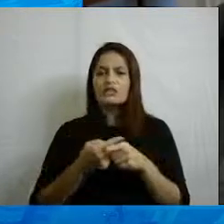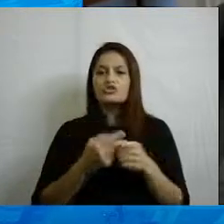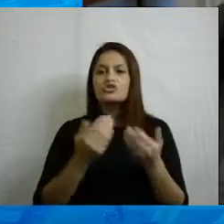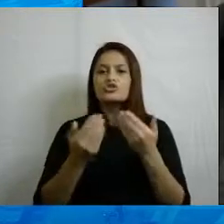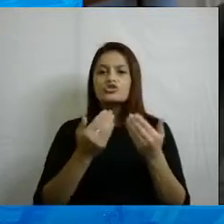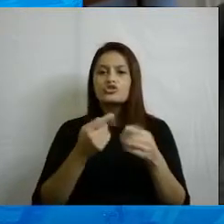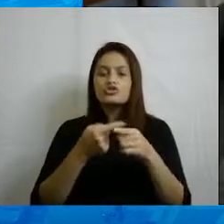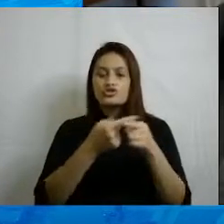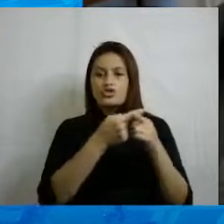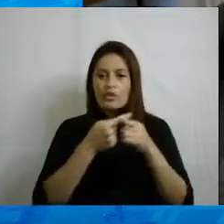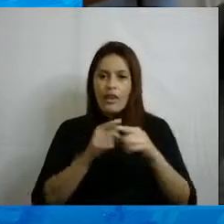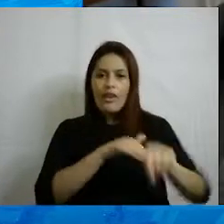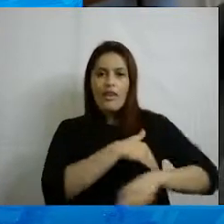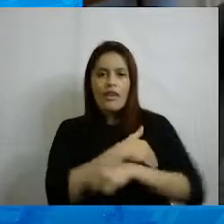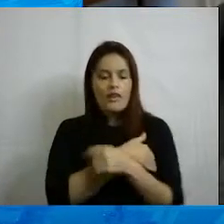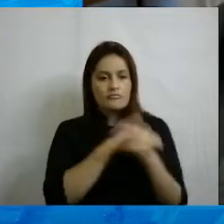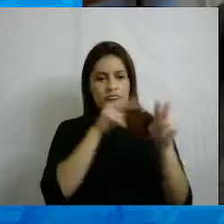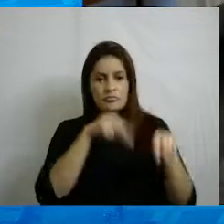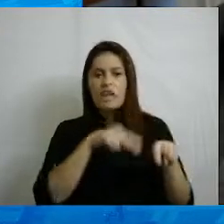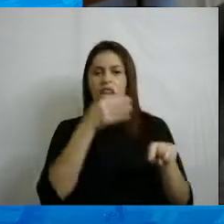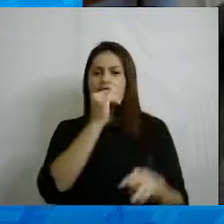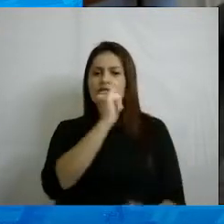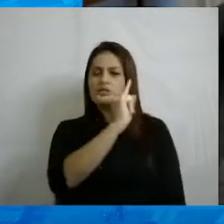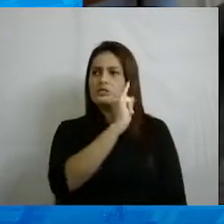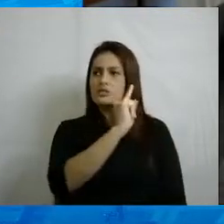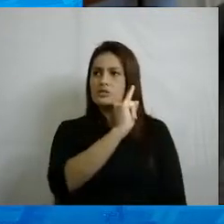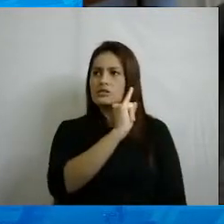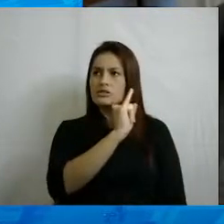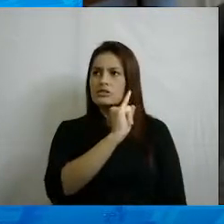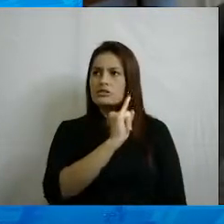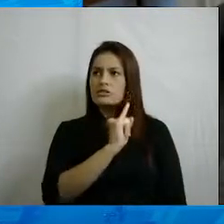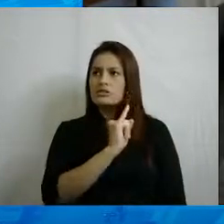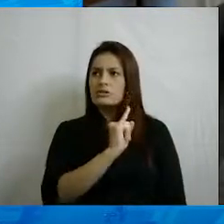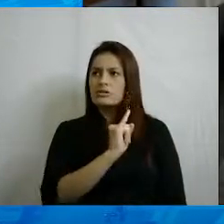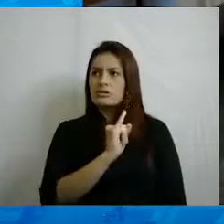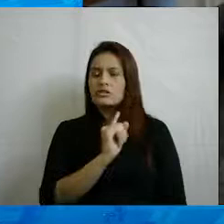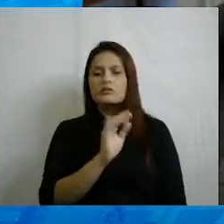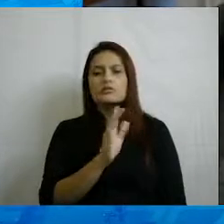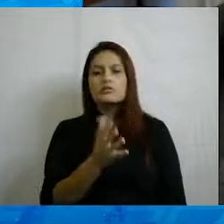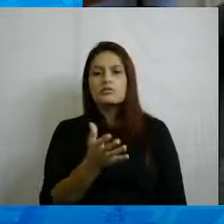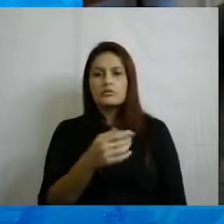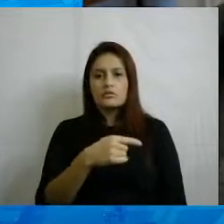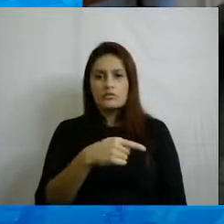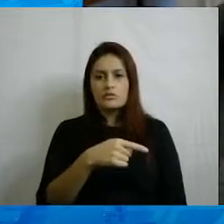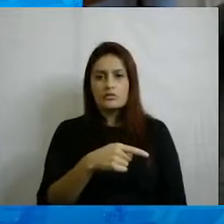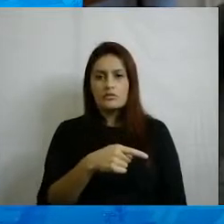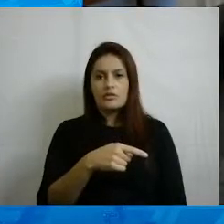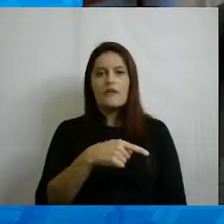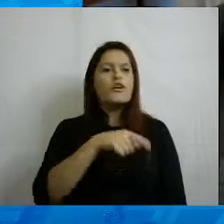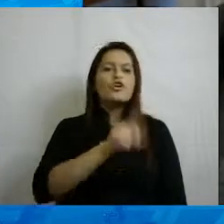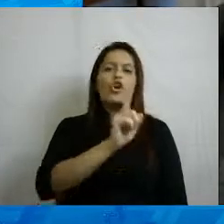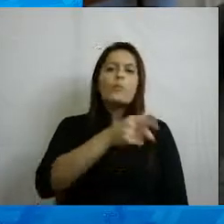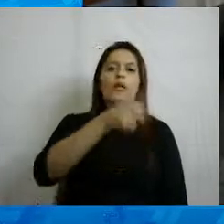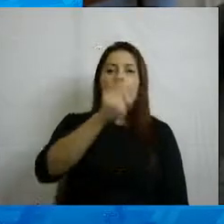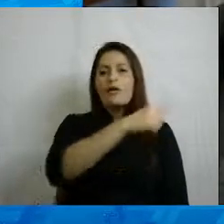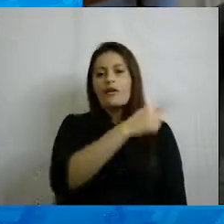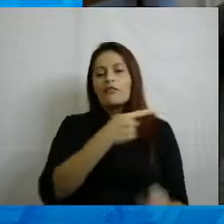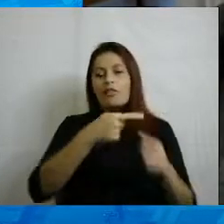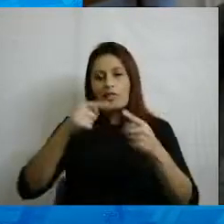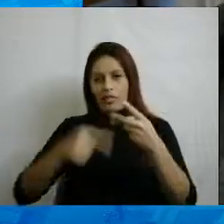visto, diferentes. Y todas le dicen, no, vaya para allá, vaya para acá, como pelota de ping-pong.